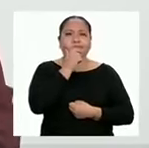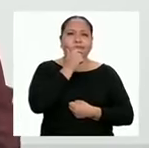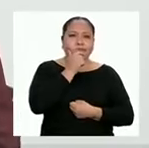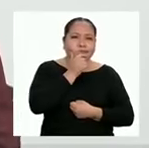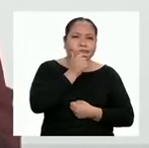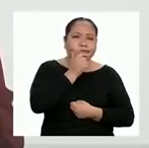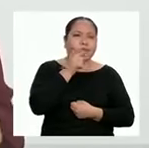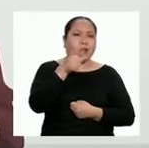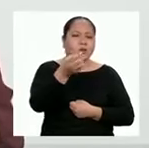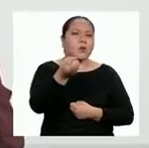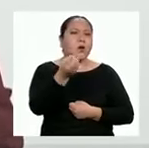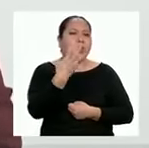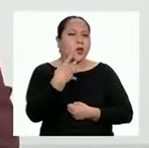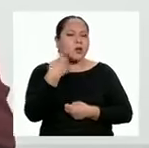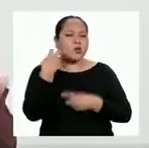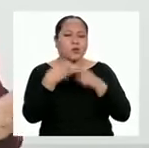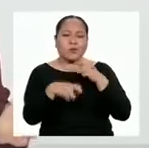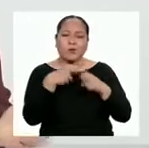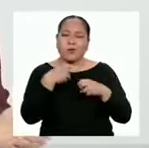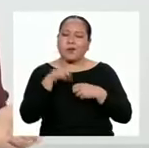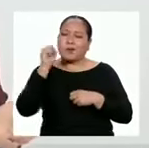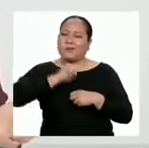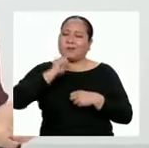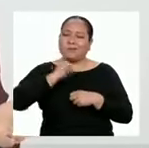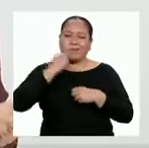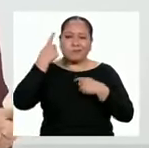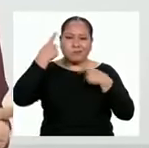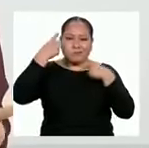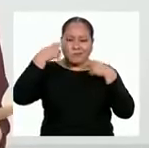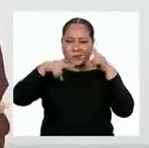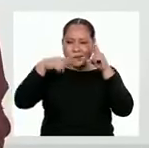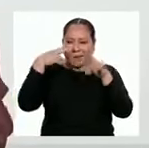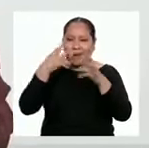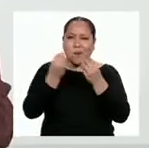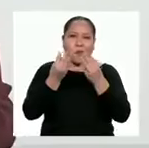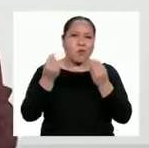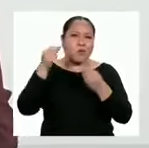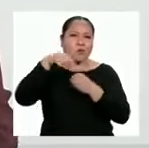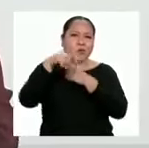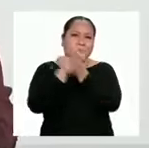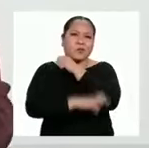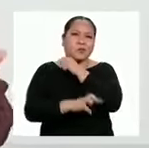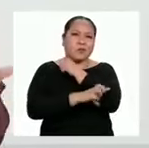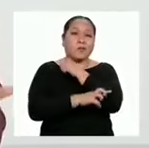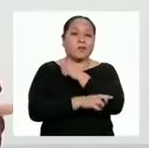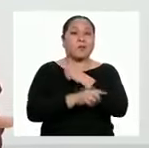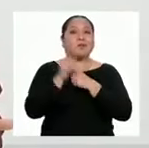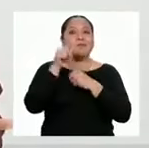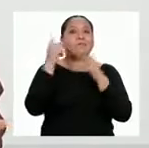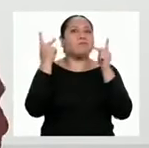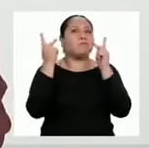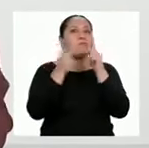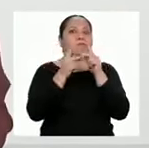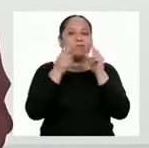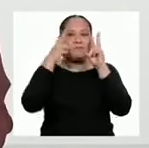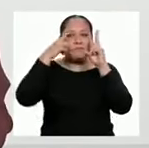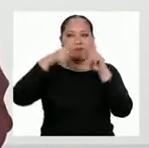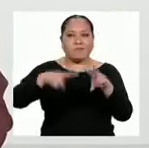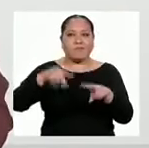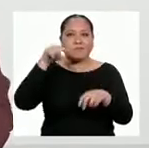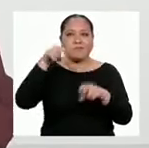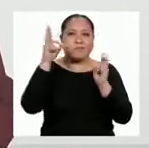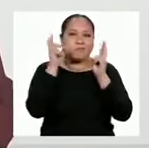comentas es un problema muy frecuente en nuestro país. Así que me parece perfecto abordar este tema